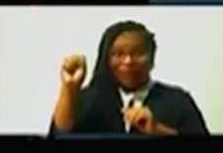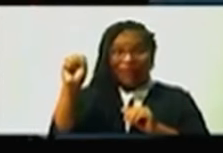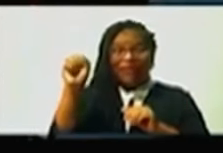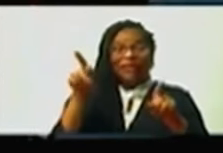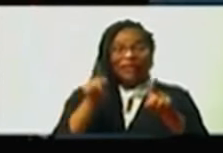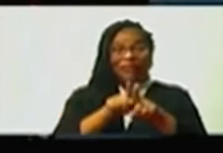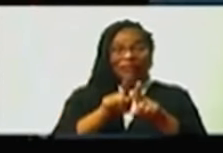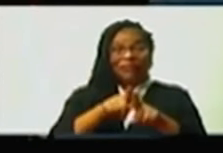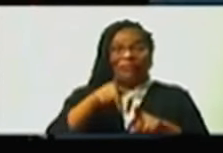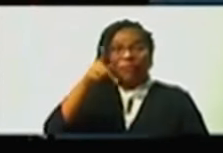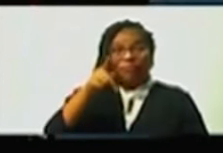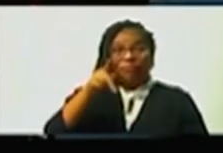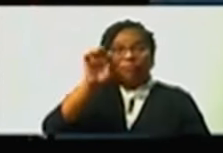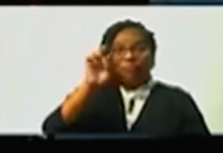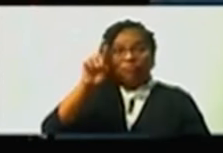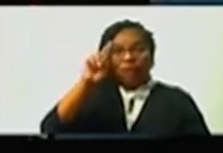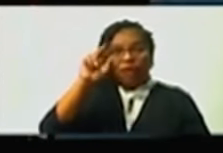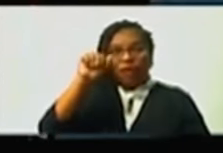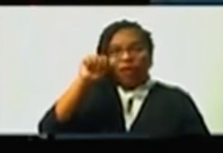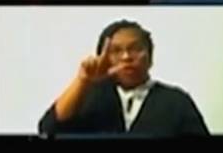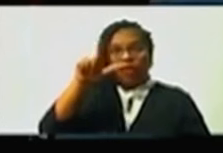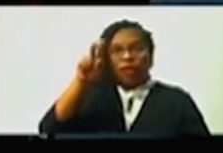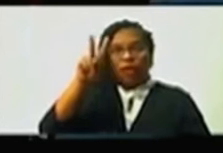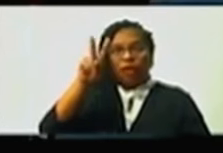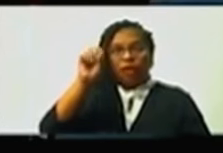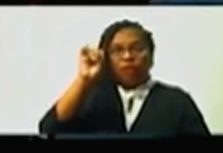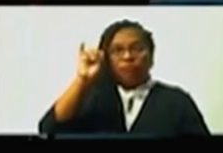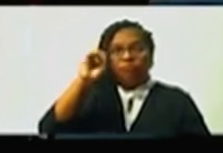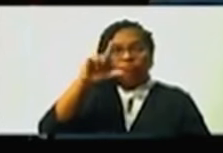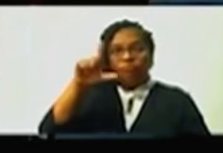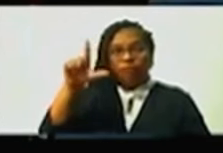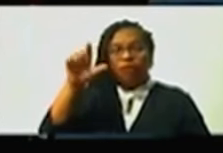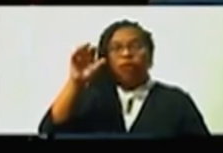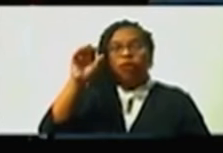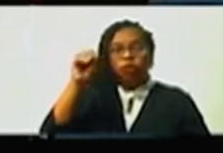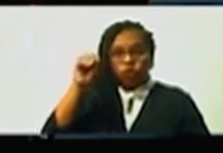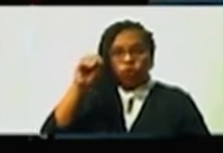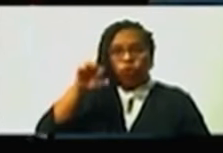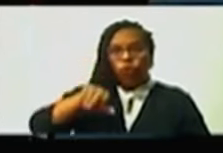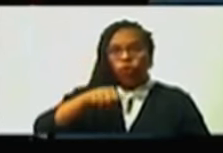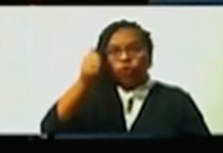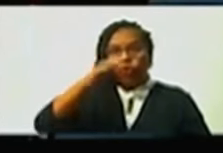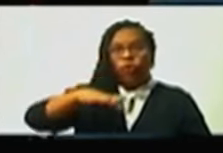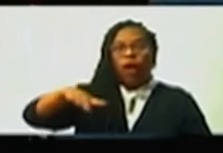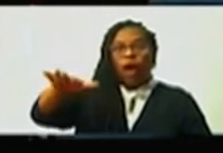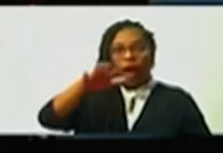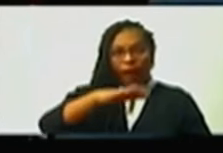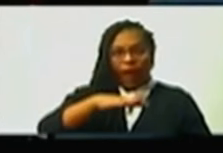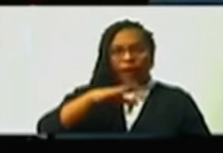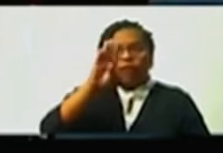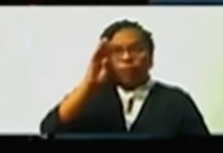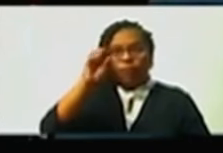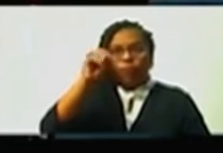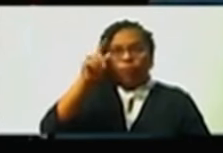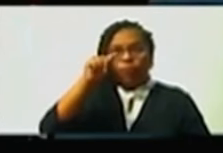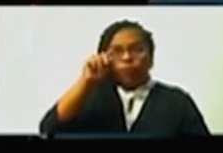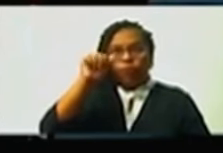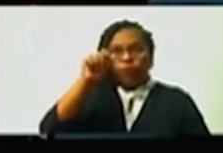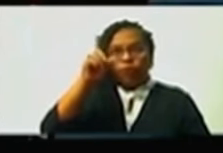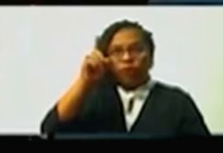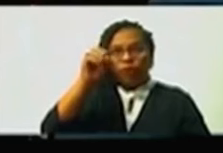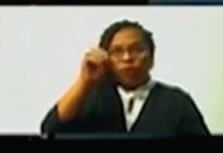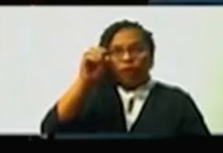más Yamasá, Peralvillo, el distrito municipal Los Botados y el distrito municipal Mamatingó. Incomunicado porque el